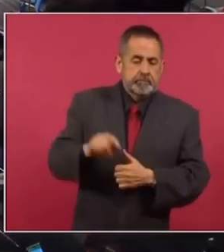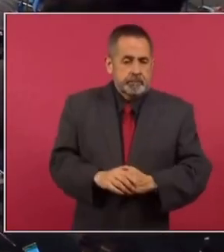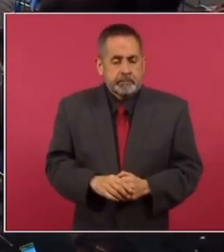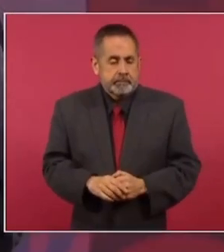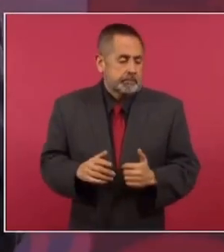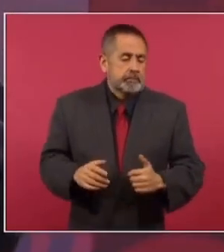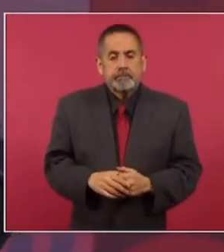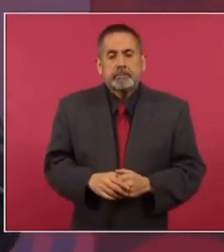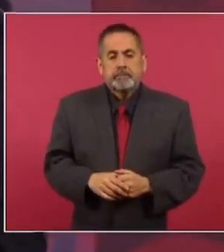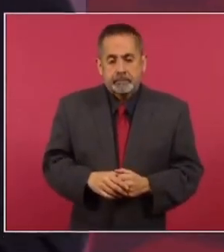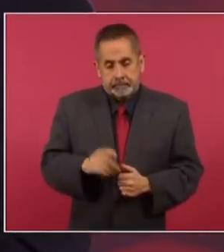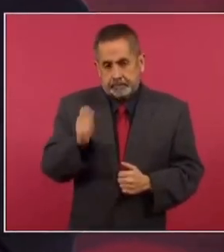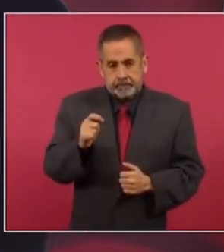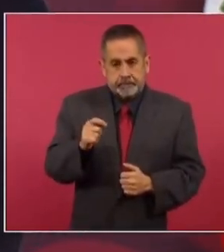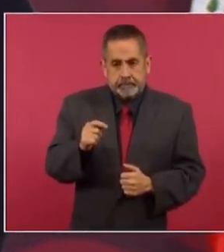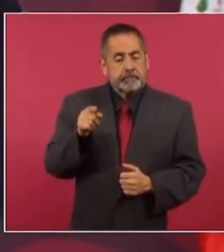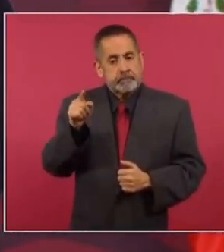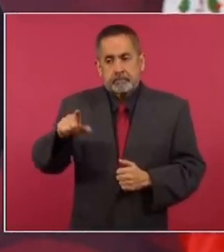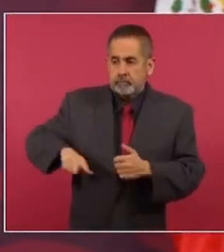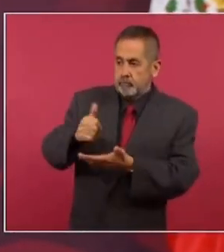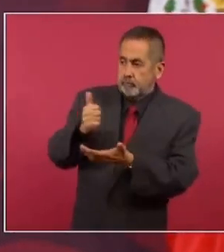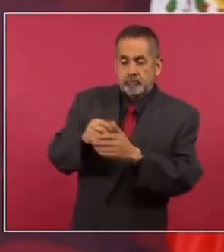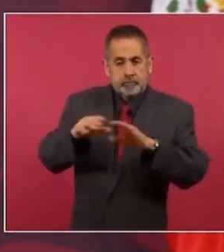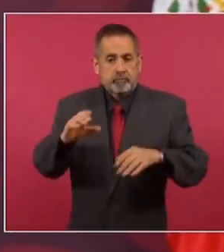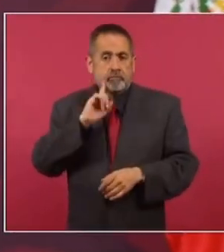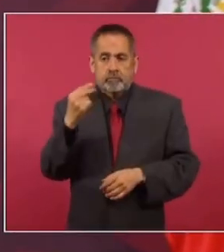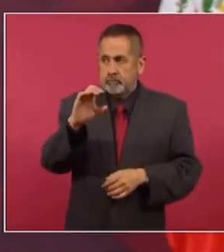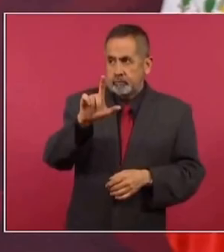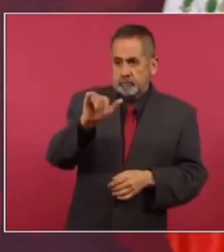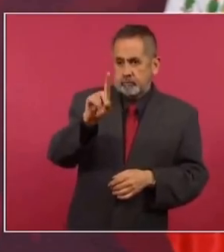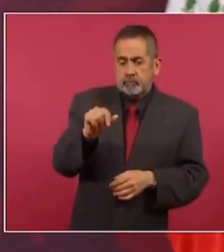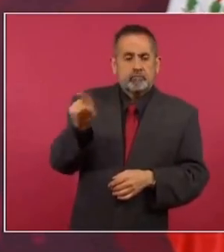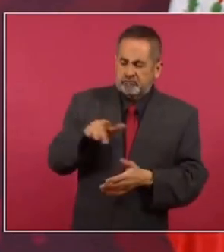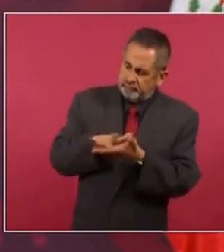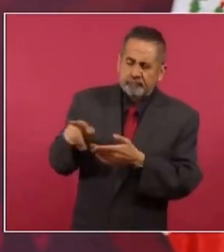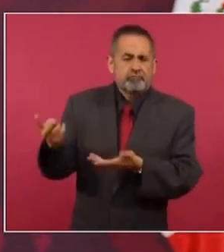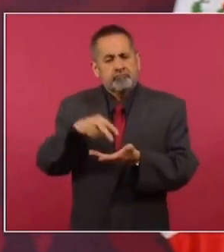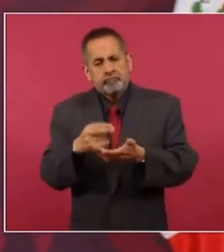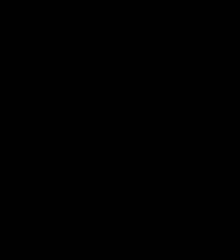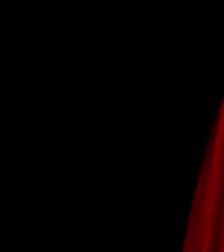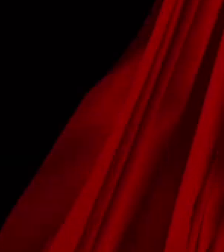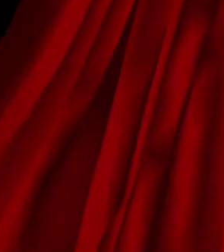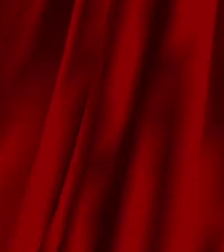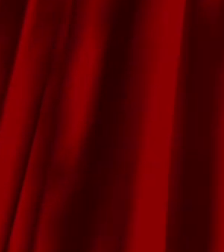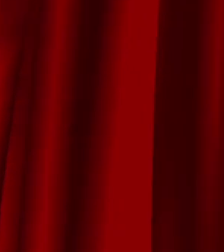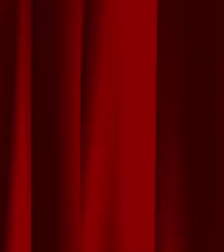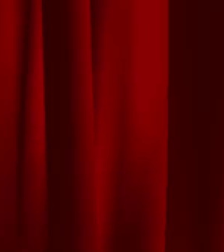Sí, y vamos a que el gobierno de la ciudad, Claudia Sheinbaum, que tiene todo nuestro apoyo, nos informe.